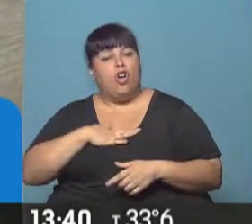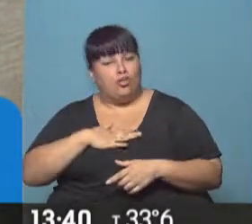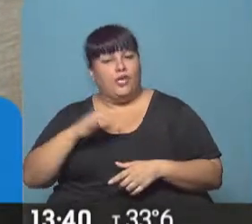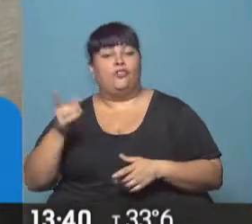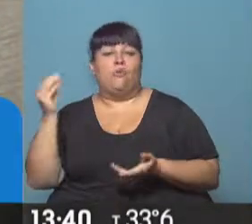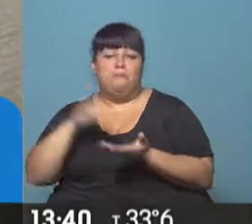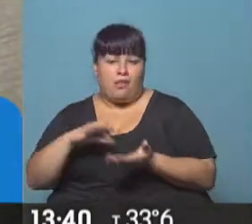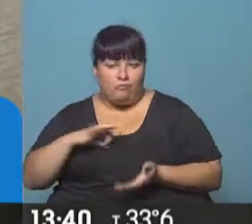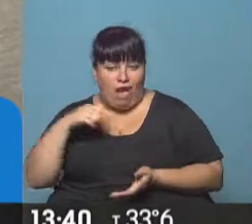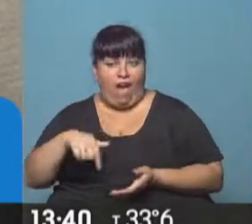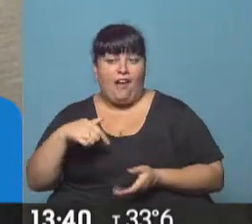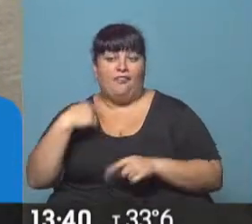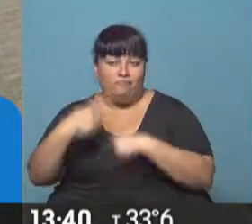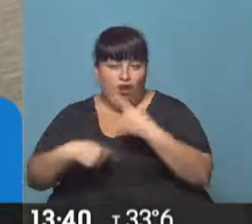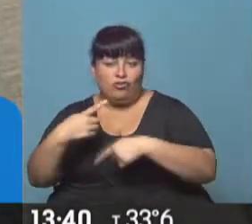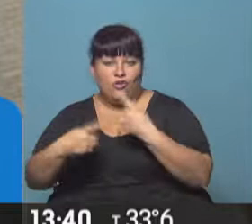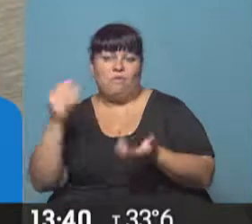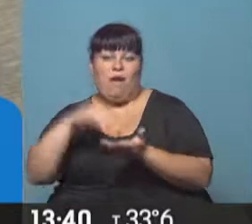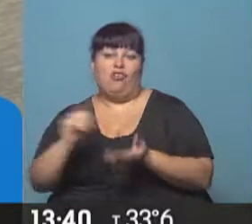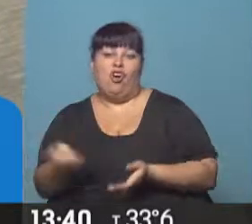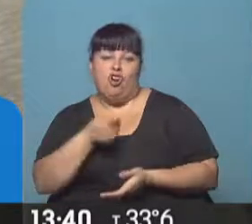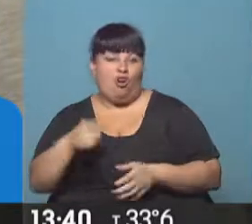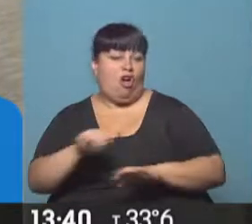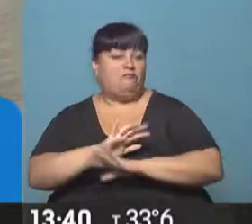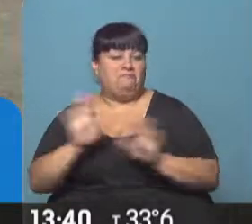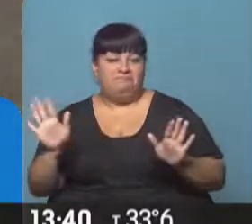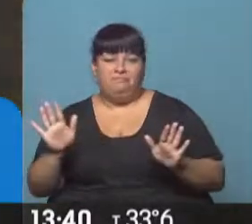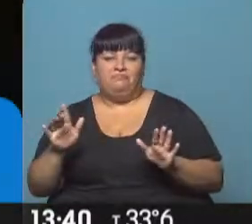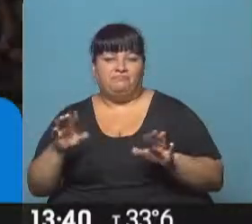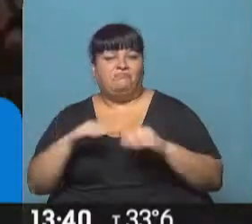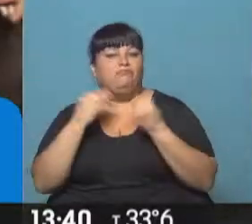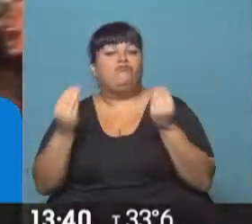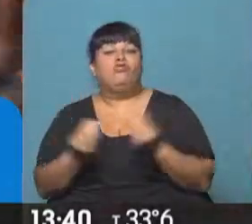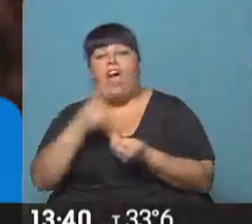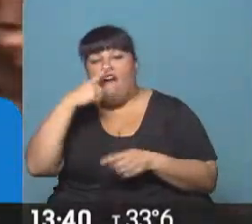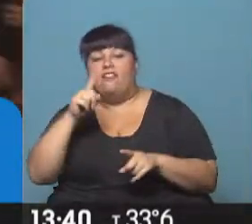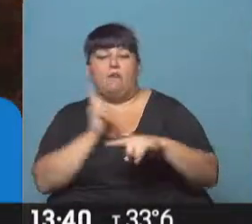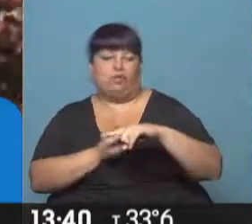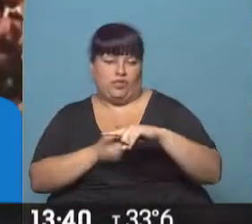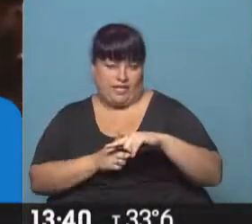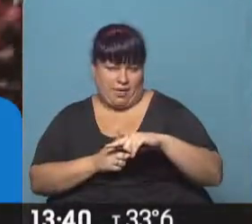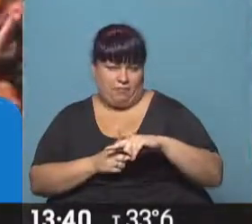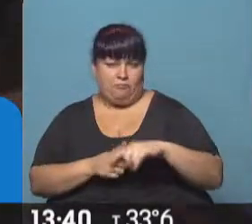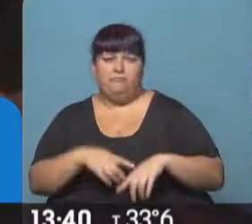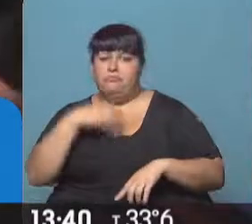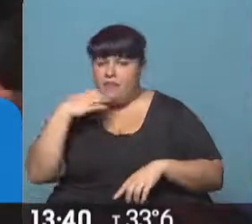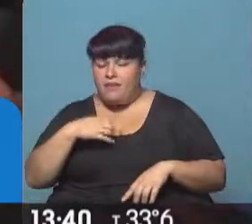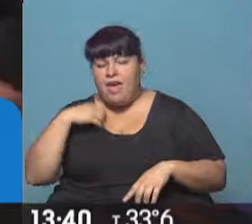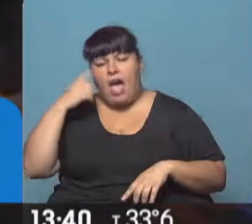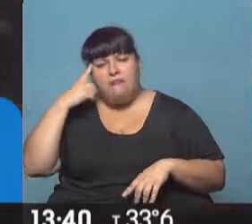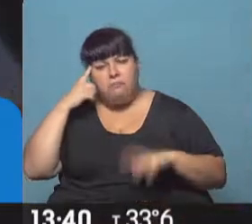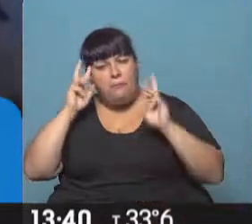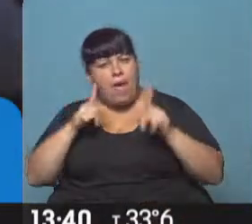año más en la ruta, un año más de rock, así que el saldo ha sido más que positivo. Y la verdad que estaban